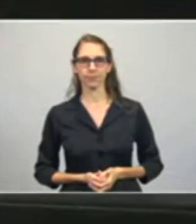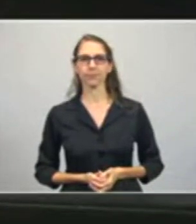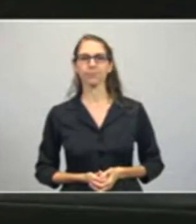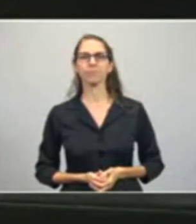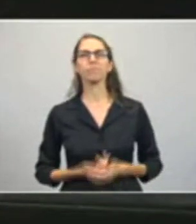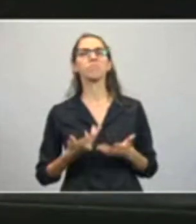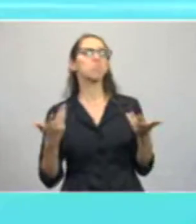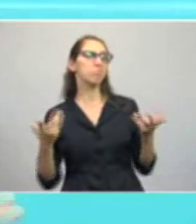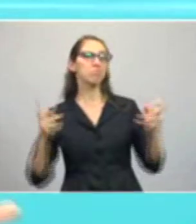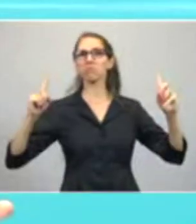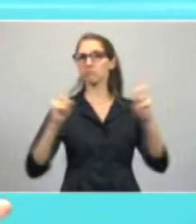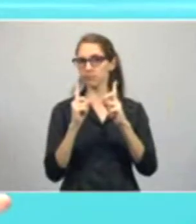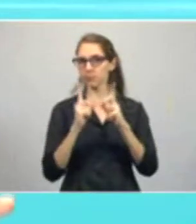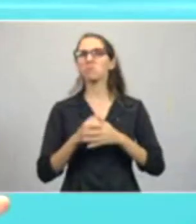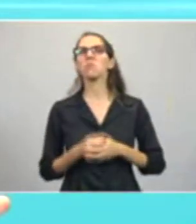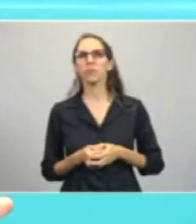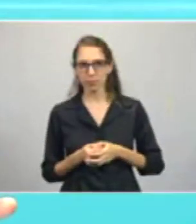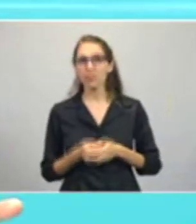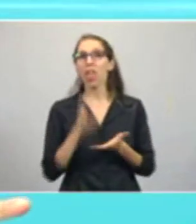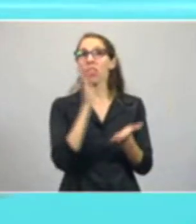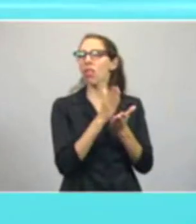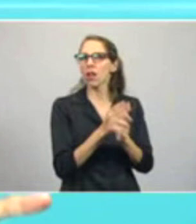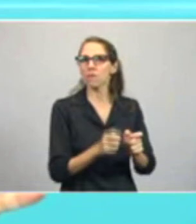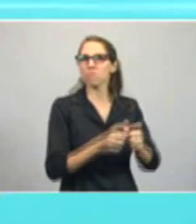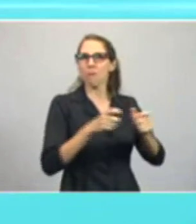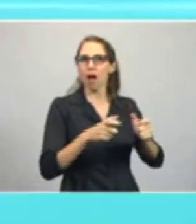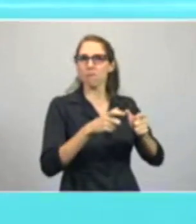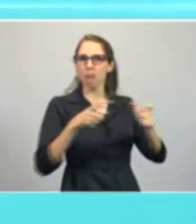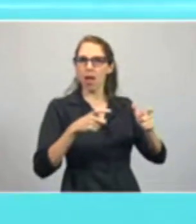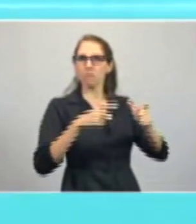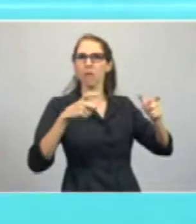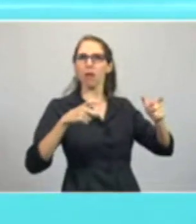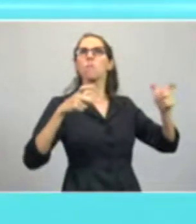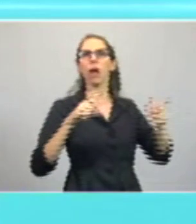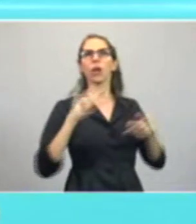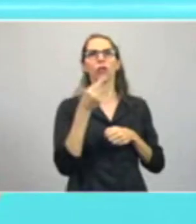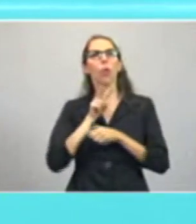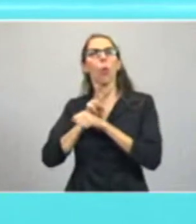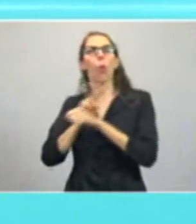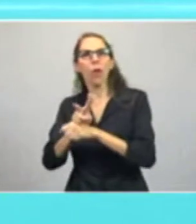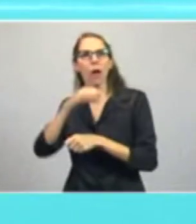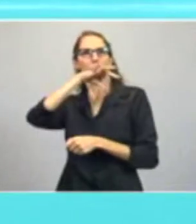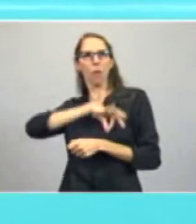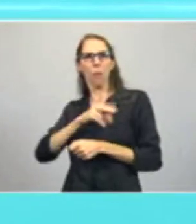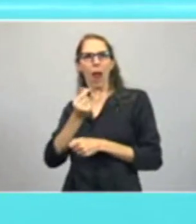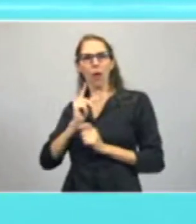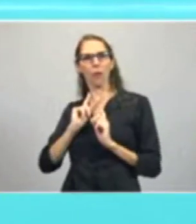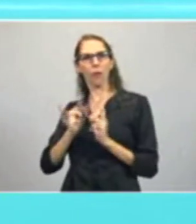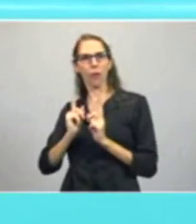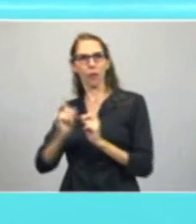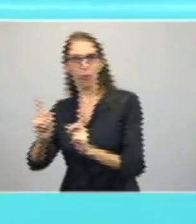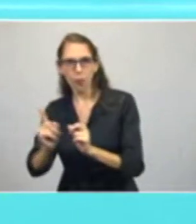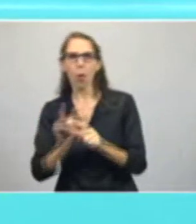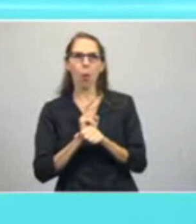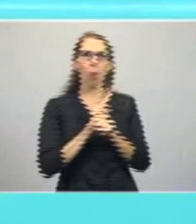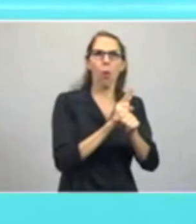en síntesis ampliamos los derechos, sostenemos niveles de ingreso, acompañamos a empresas con la